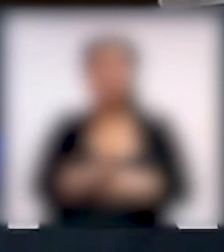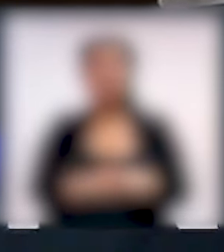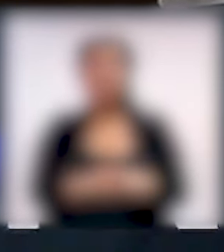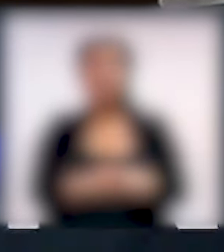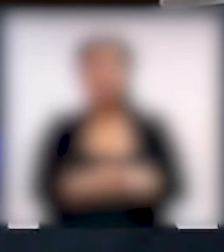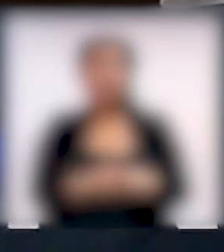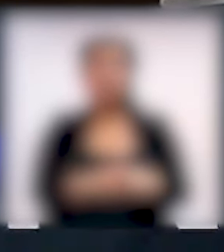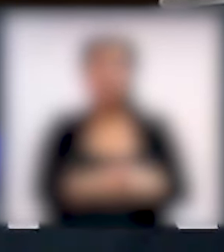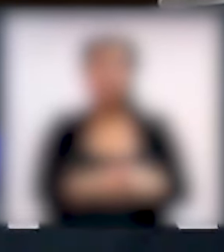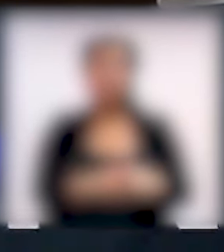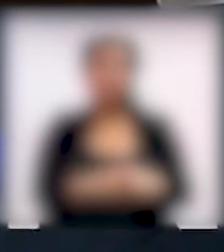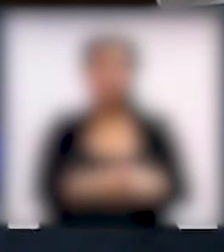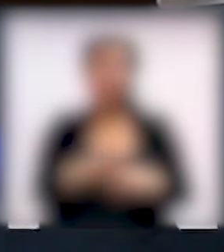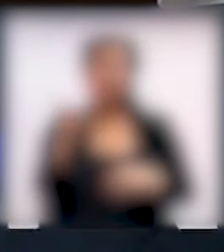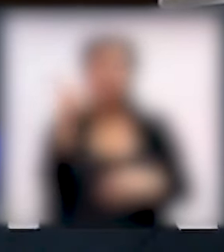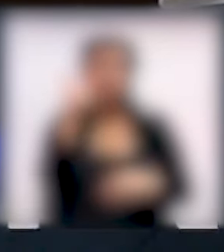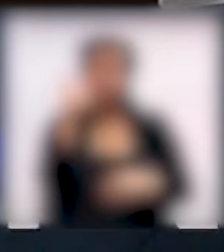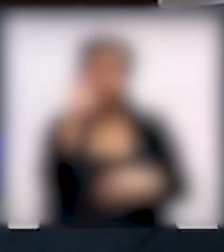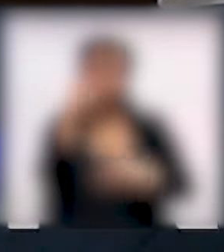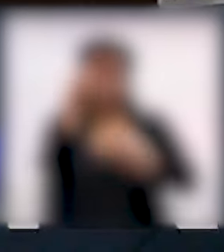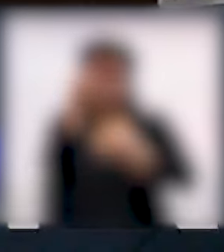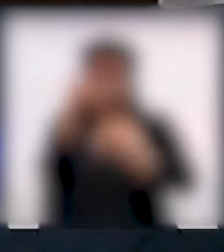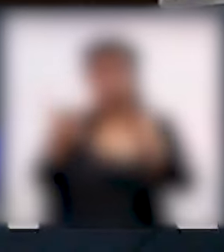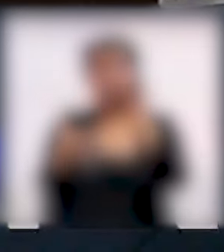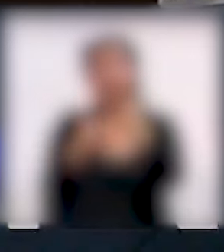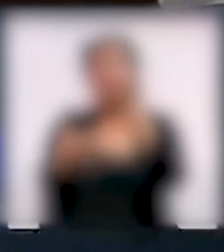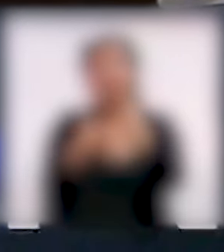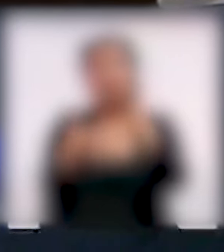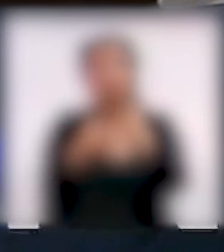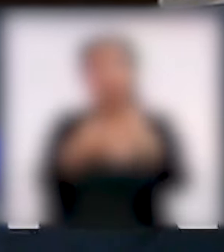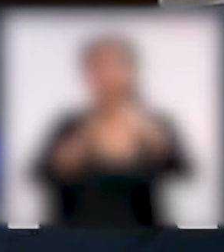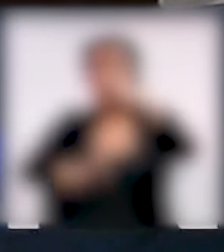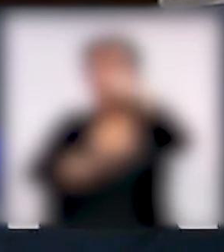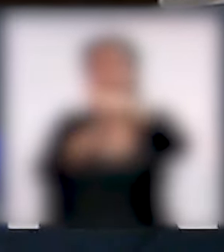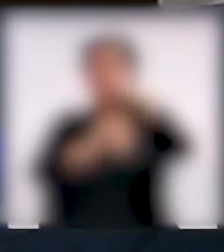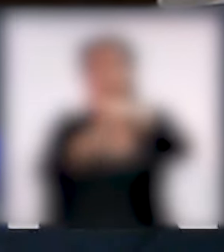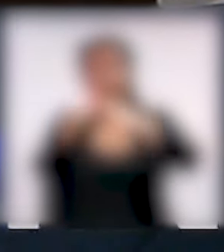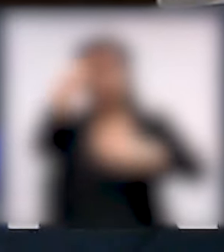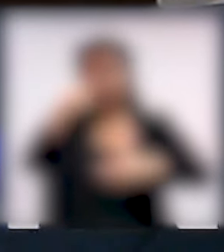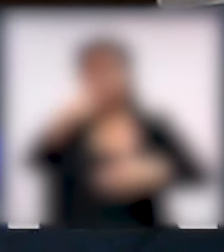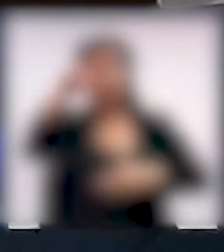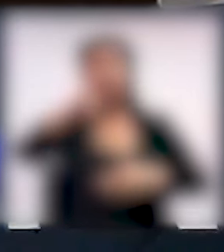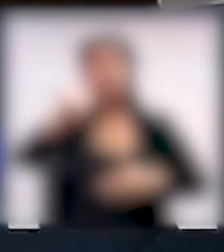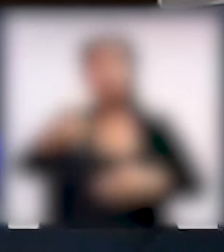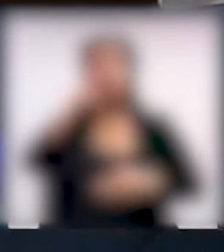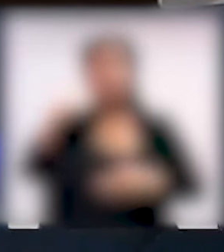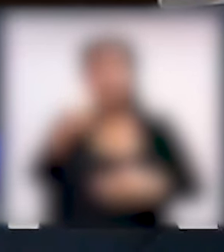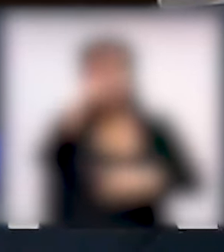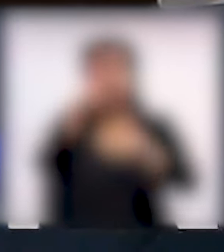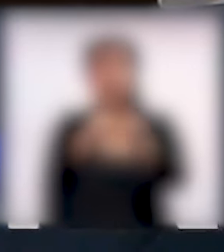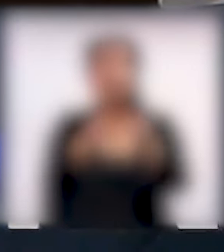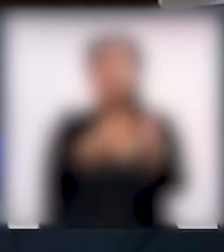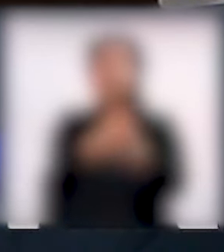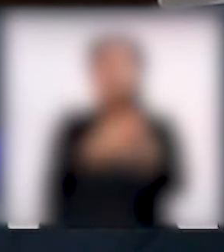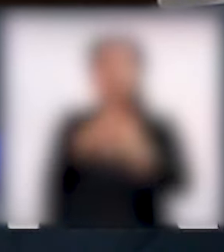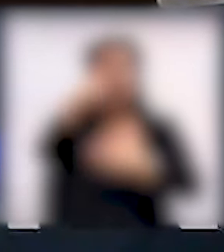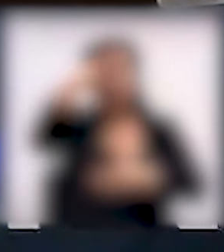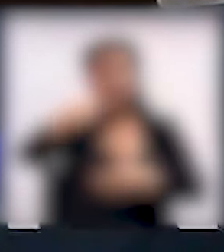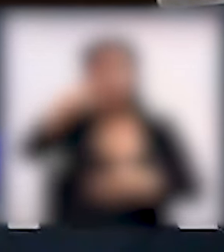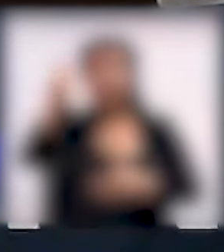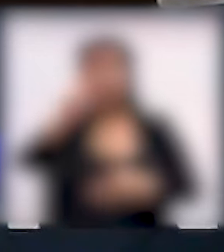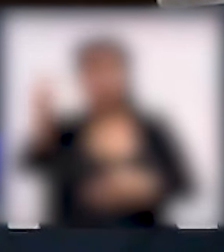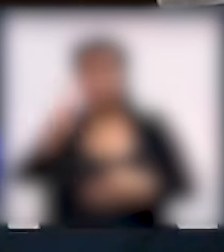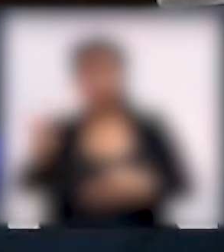eh director de informática del Tribunal supremo electoral también el día jueves y que aprovechá el día viernes